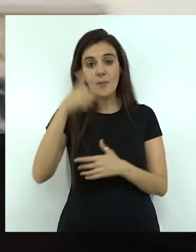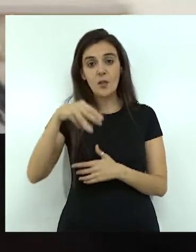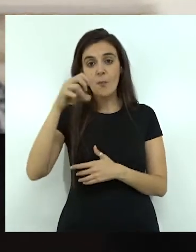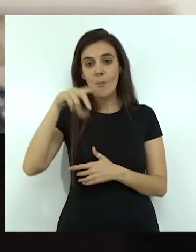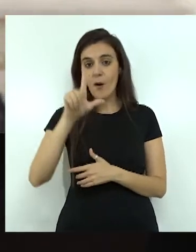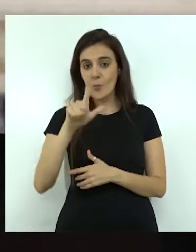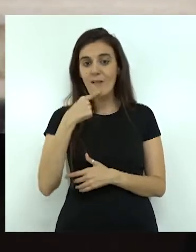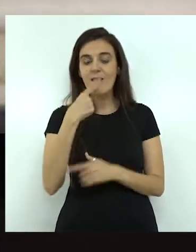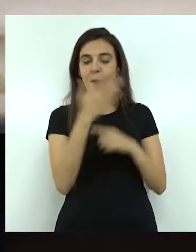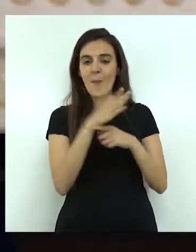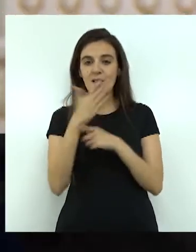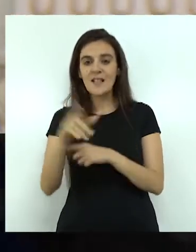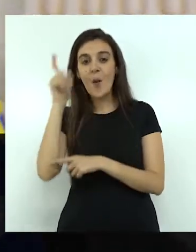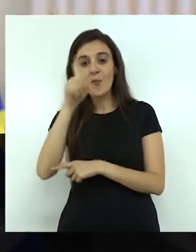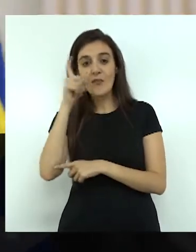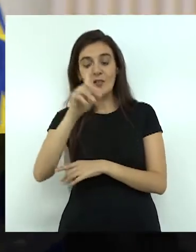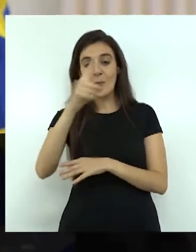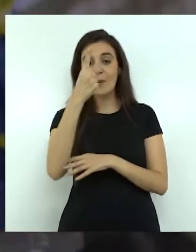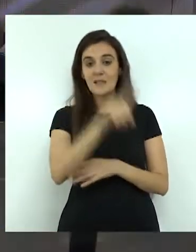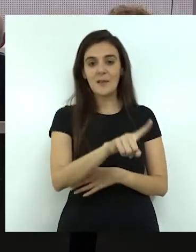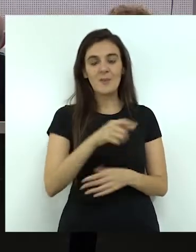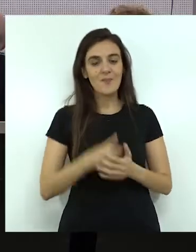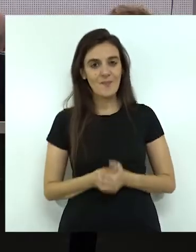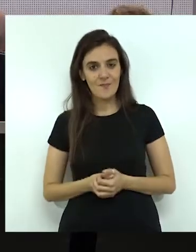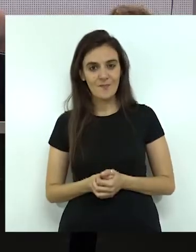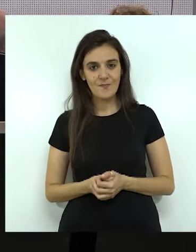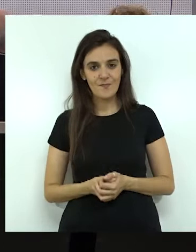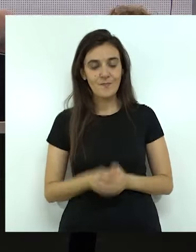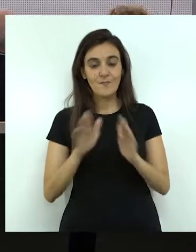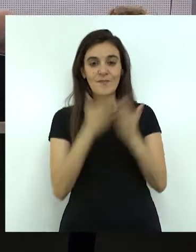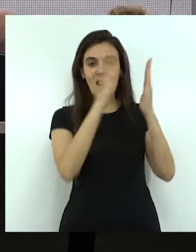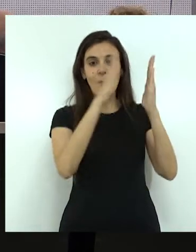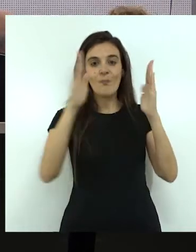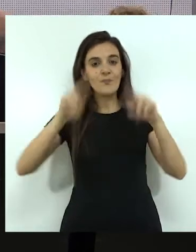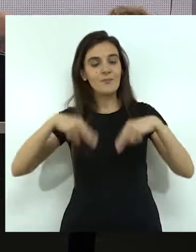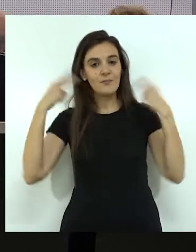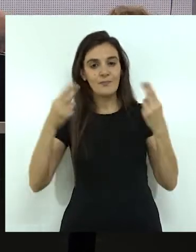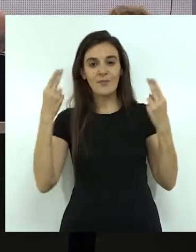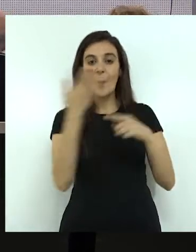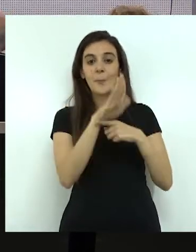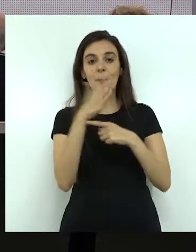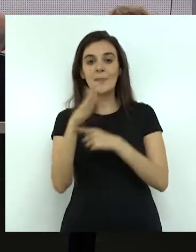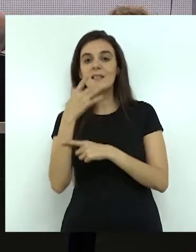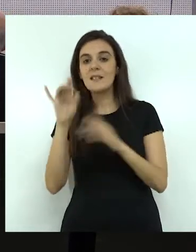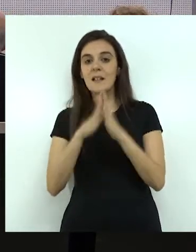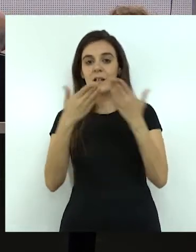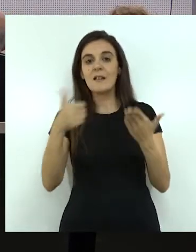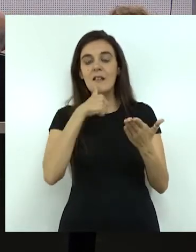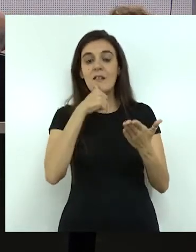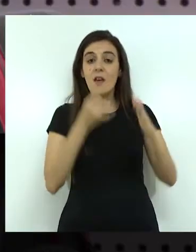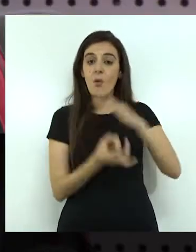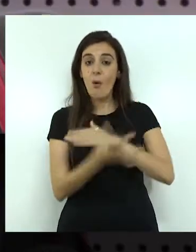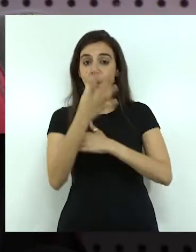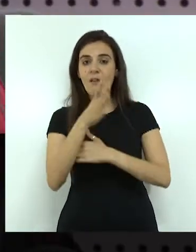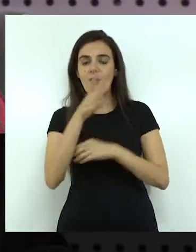representado en el acto a los profesores de primaria la biblioteca pública acogía la presentación del libro ceuta origen es